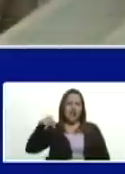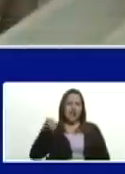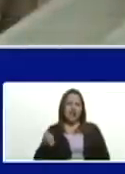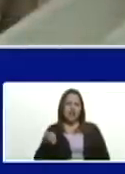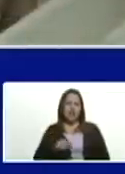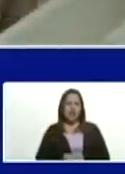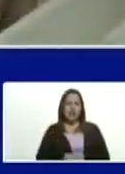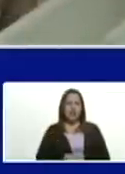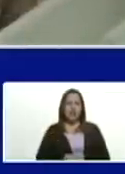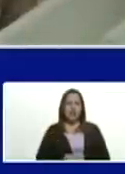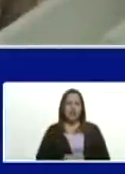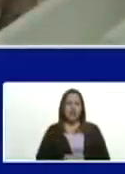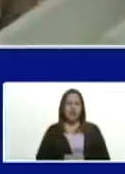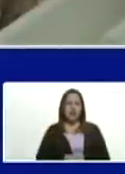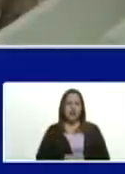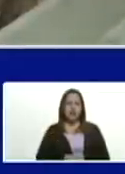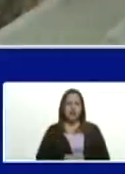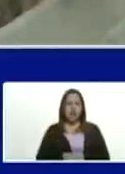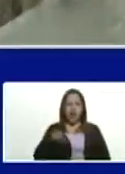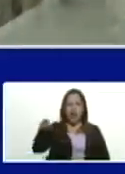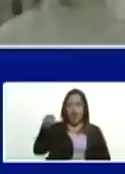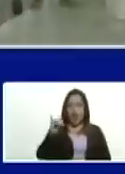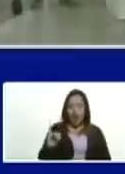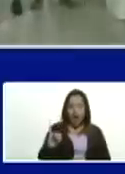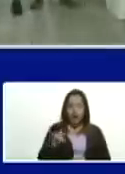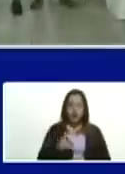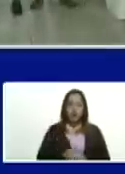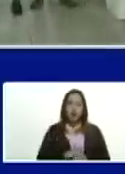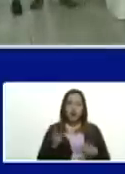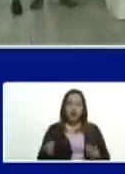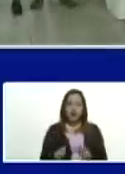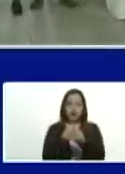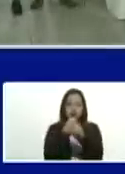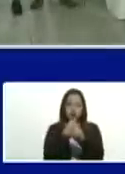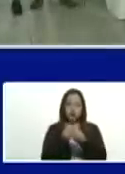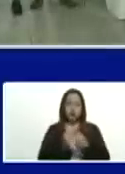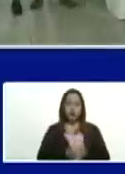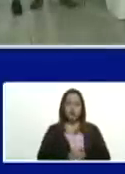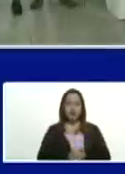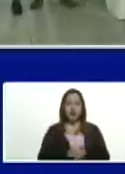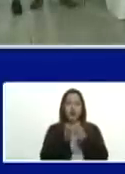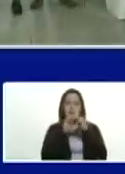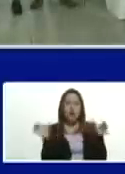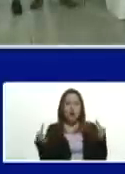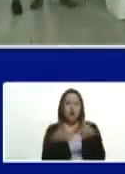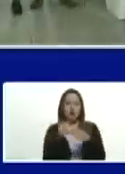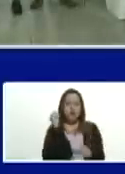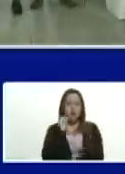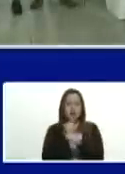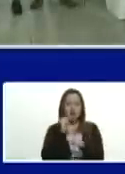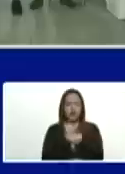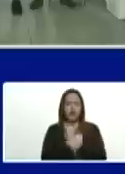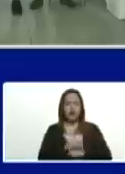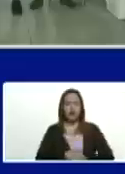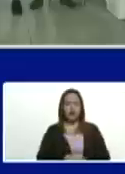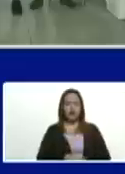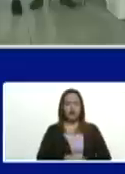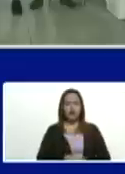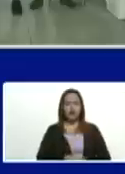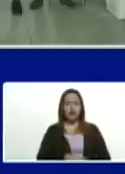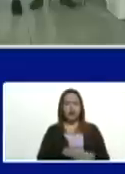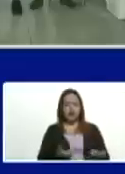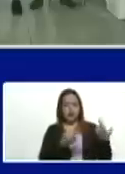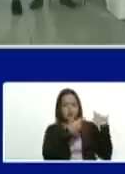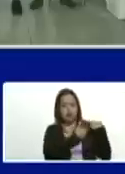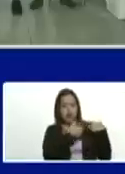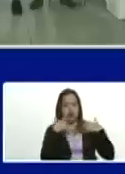Vega Arriba. Allá está precisamente acompañado de todo el equipo de trabajo, del representante